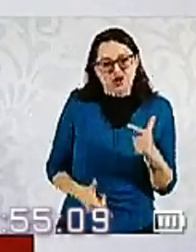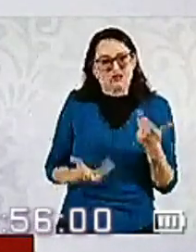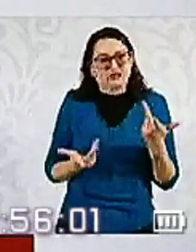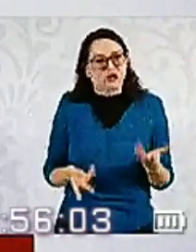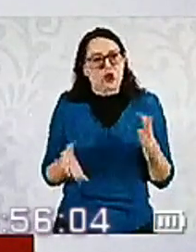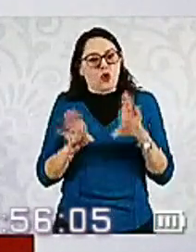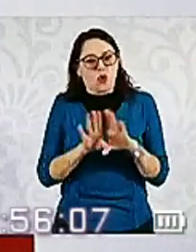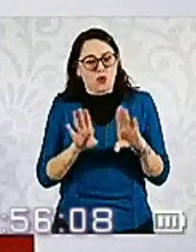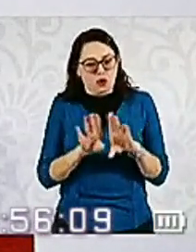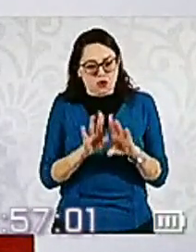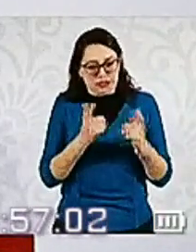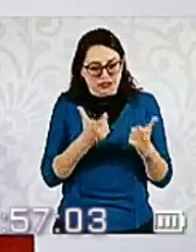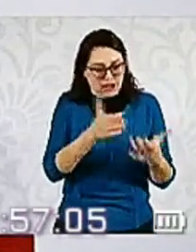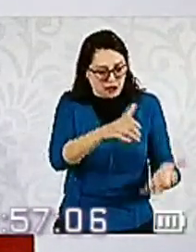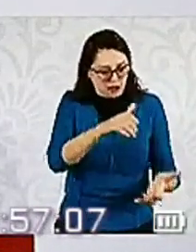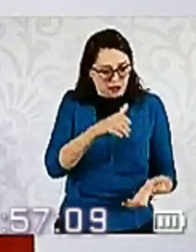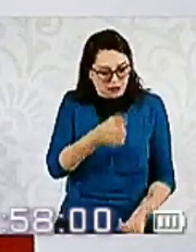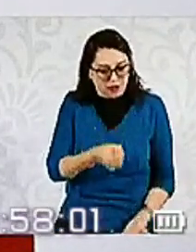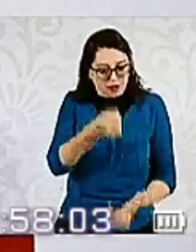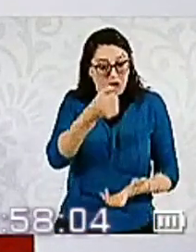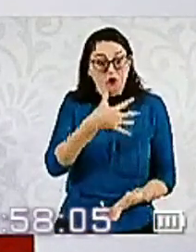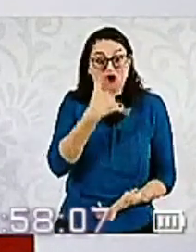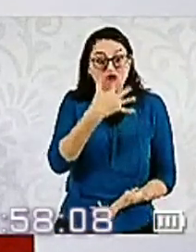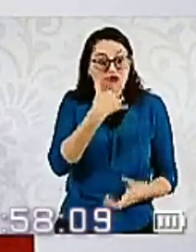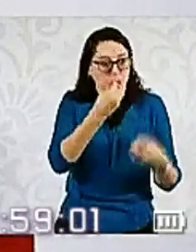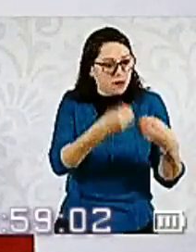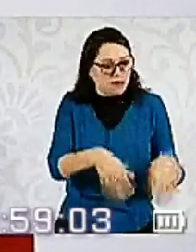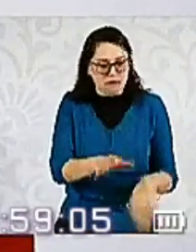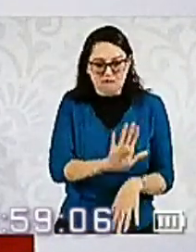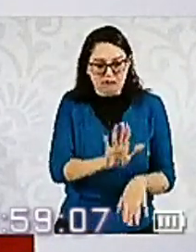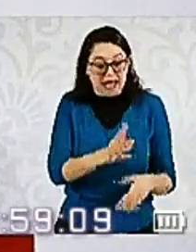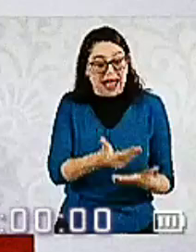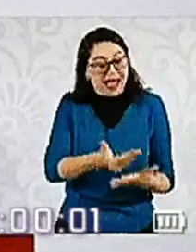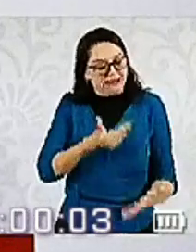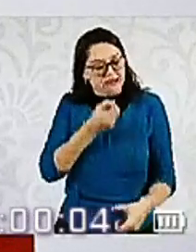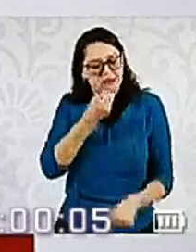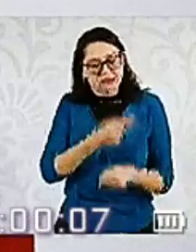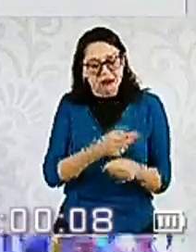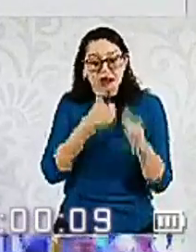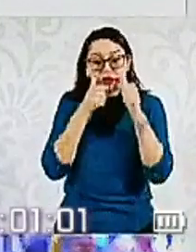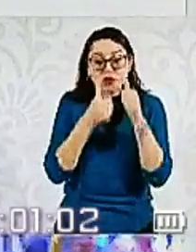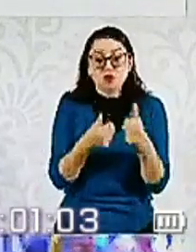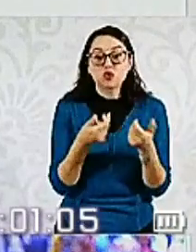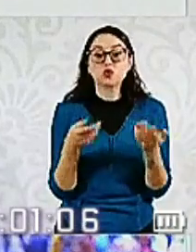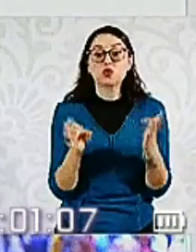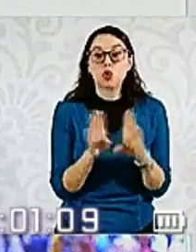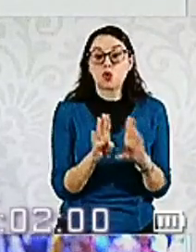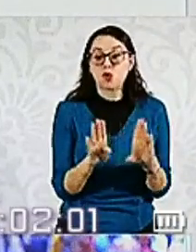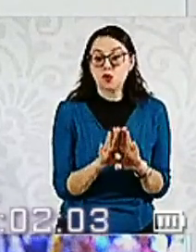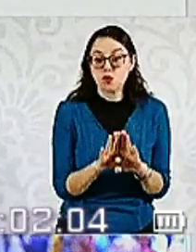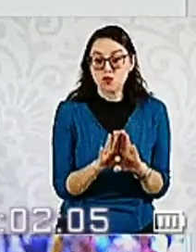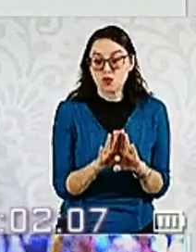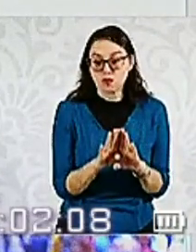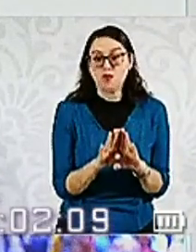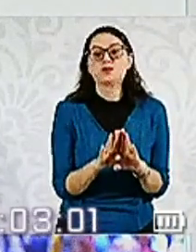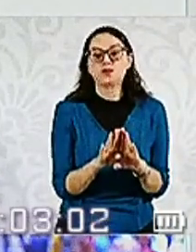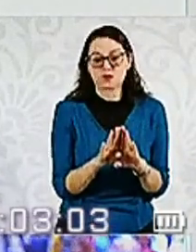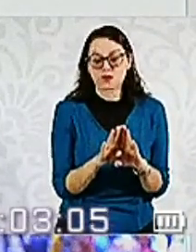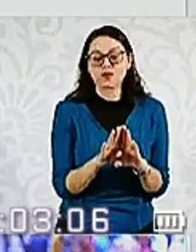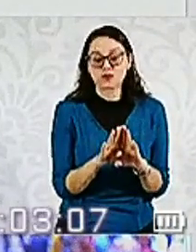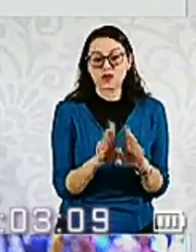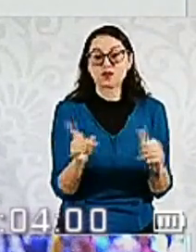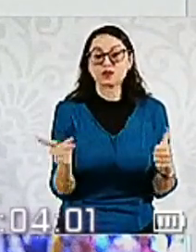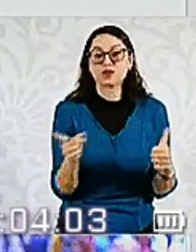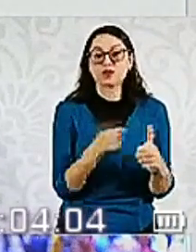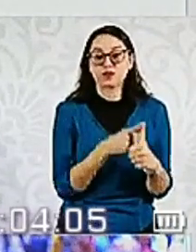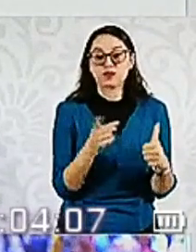perder ese dinero por un acto de corrupción desde el principio? Bueno, lo primero es dignificar